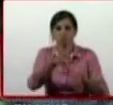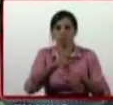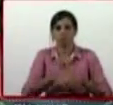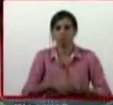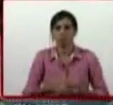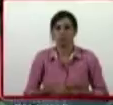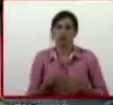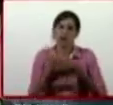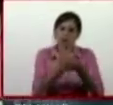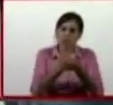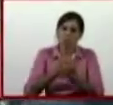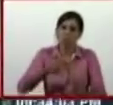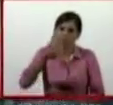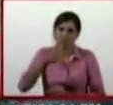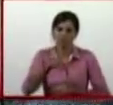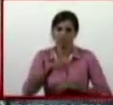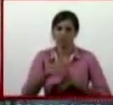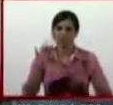impacto.